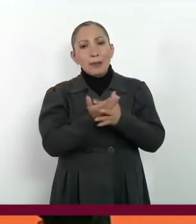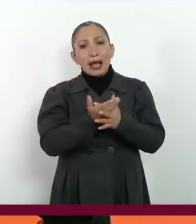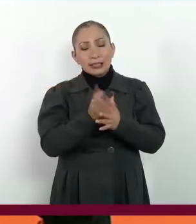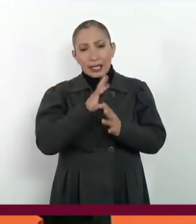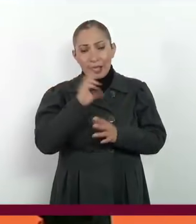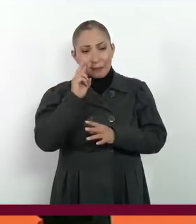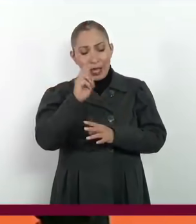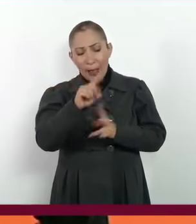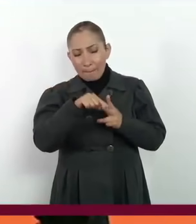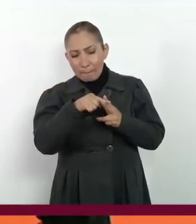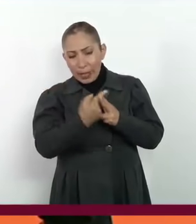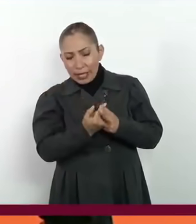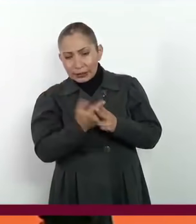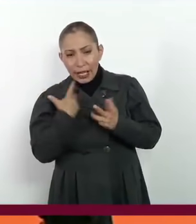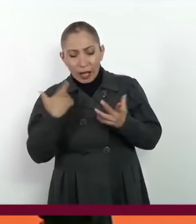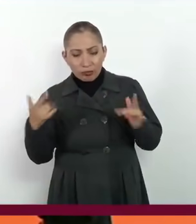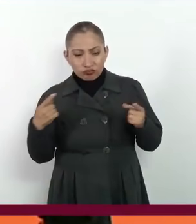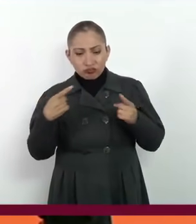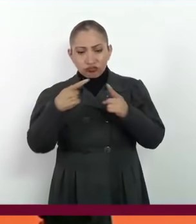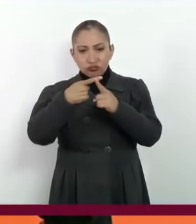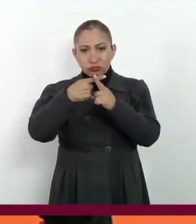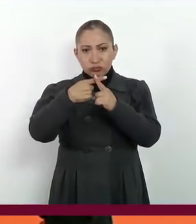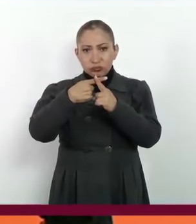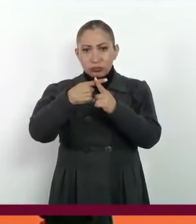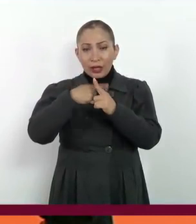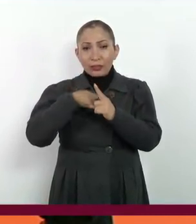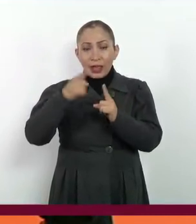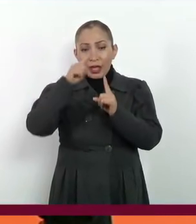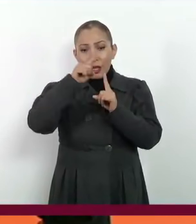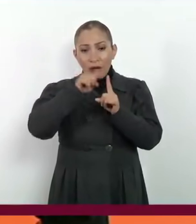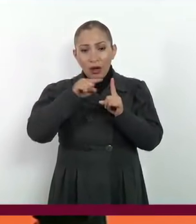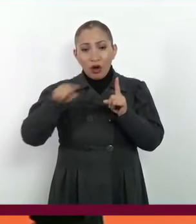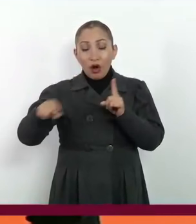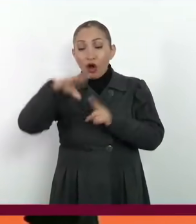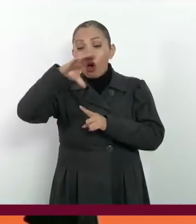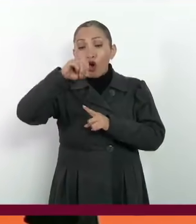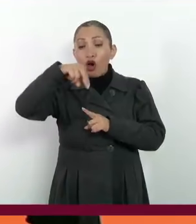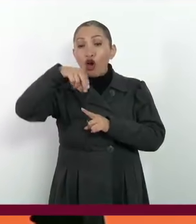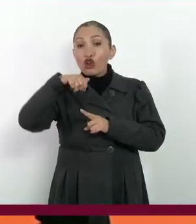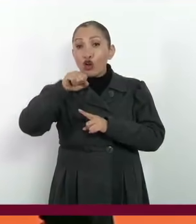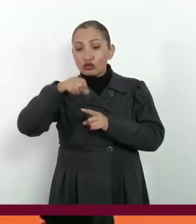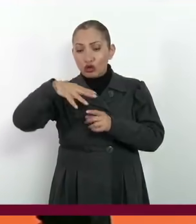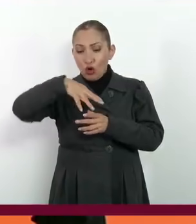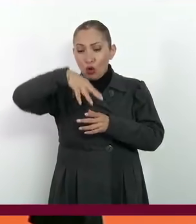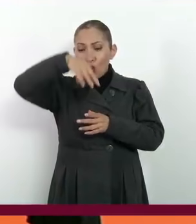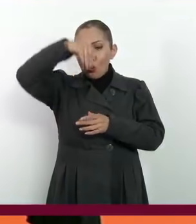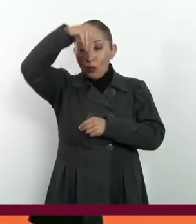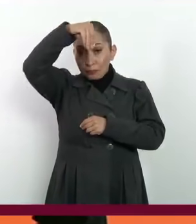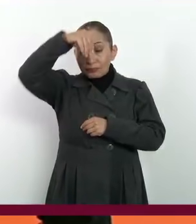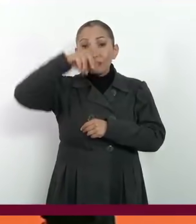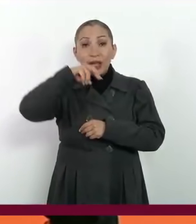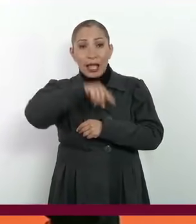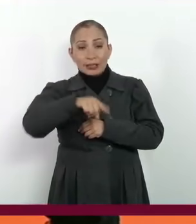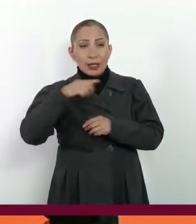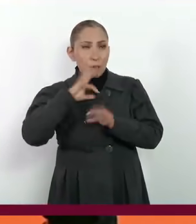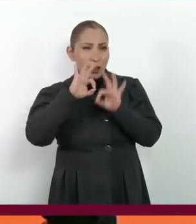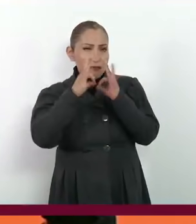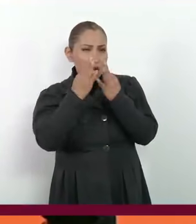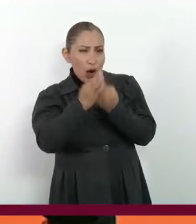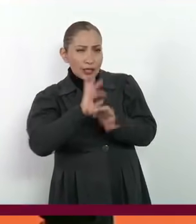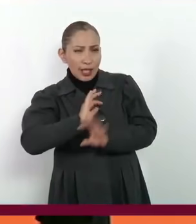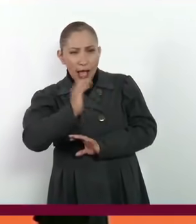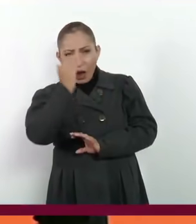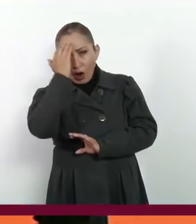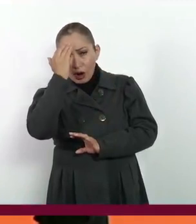secciones que se obtienen a partir de la intersección de planos con conos. De dicha intersección pueden obtener